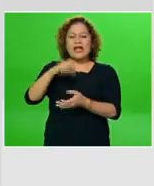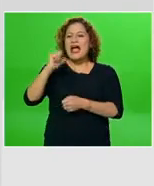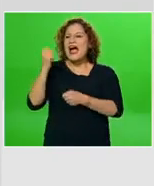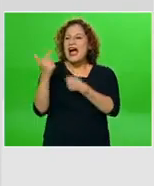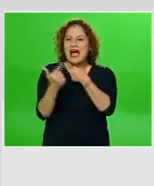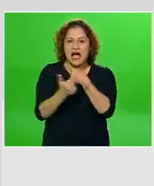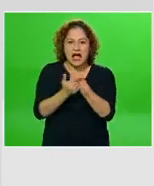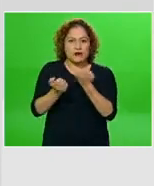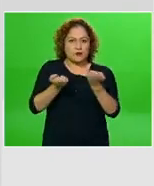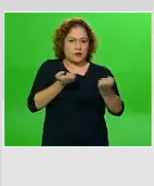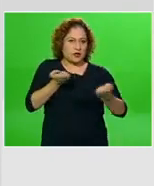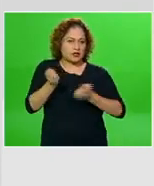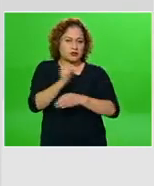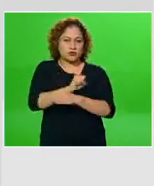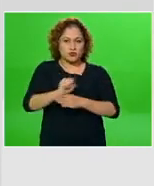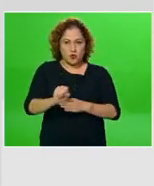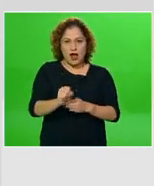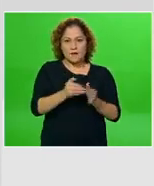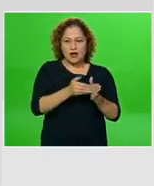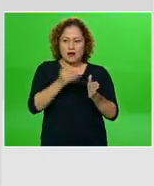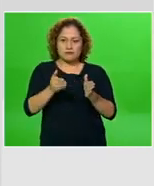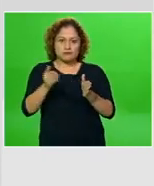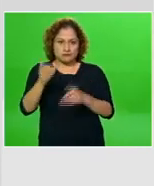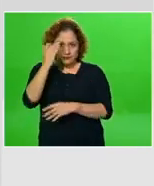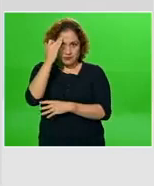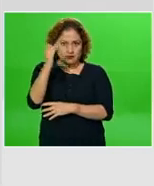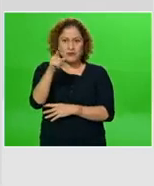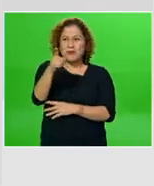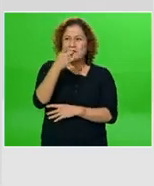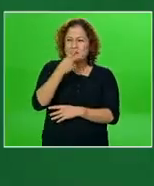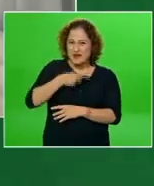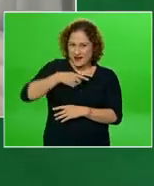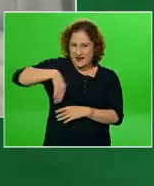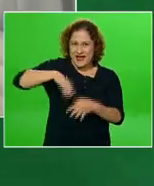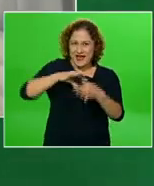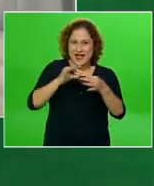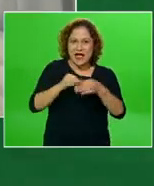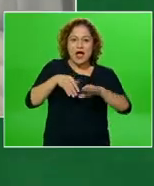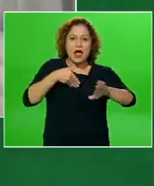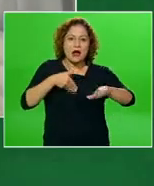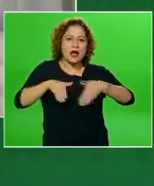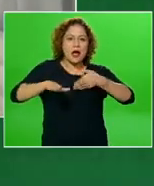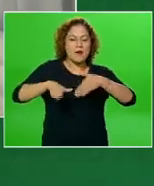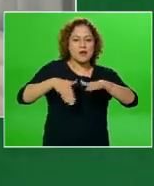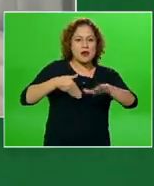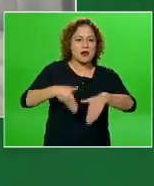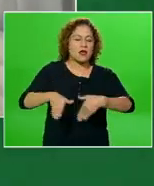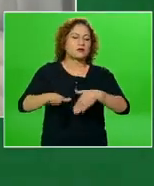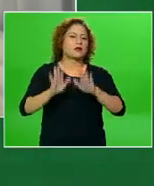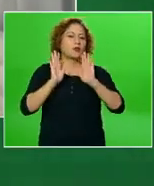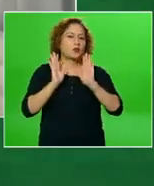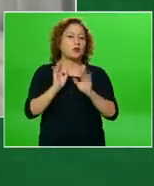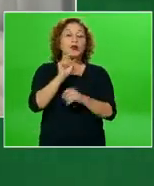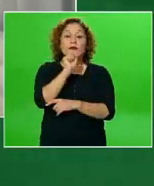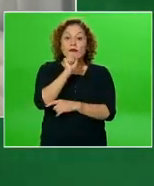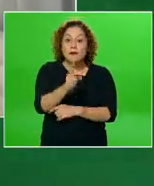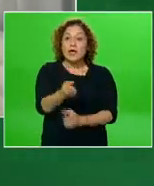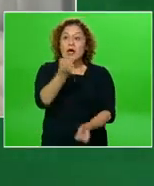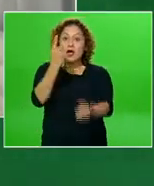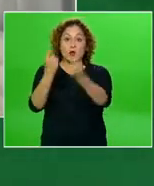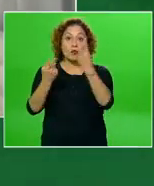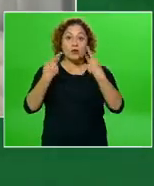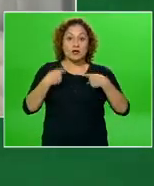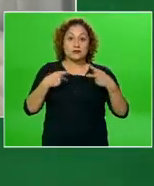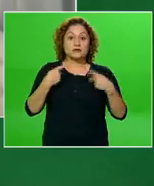usted mencionaba la caminata y también mencionaba que incluso hay personas que sabemos que tienen algunas